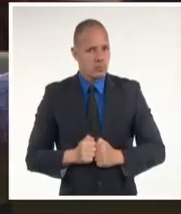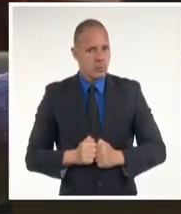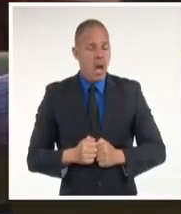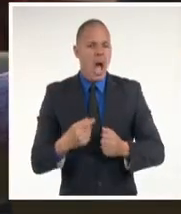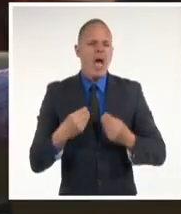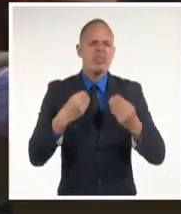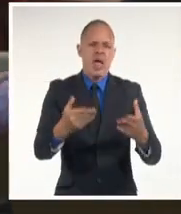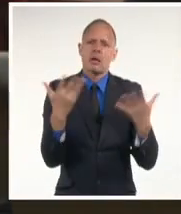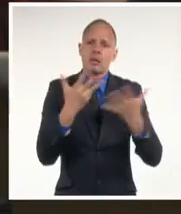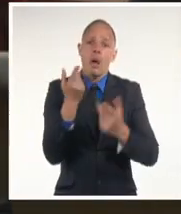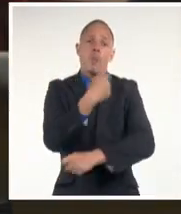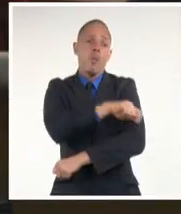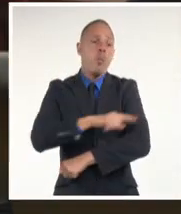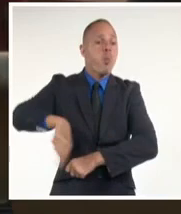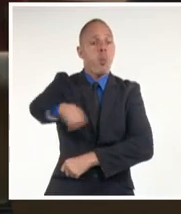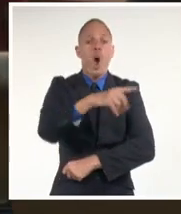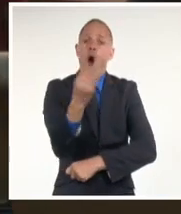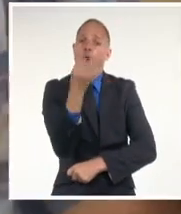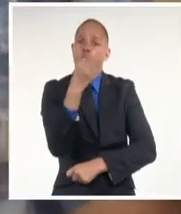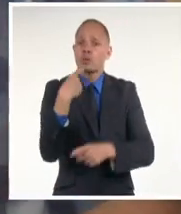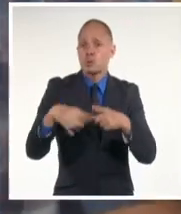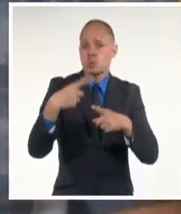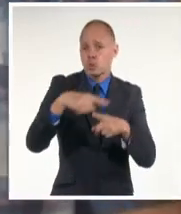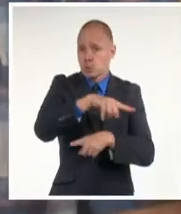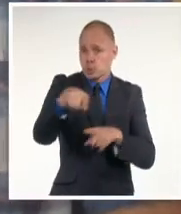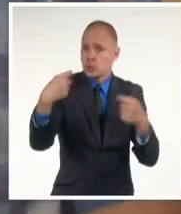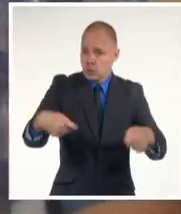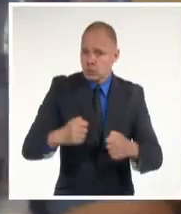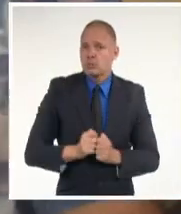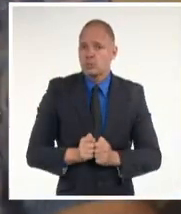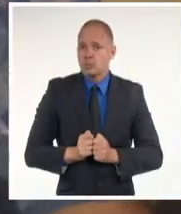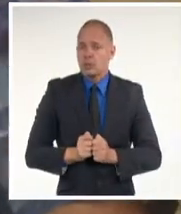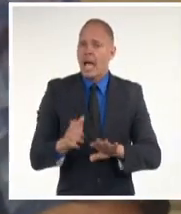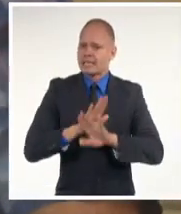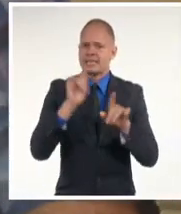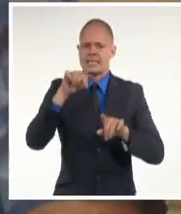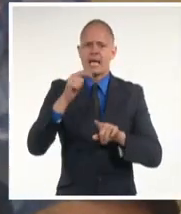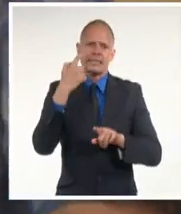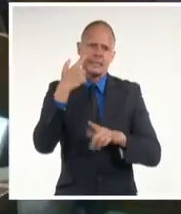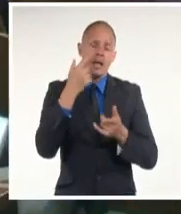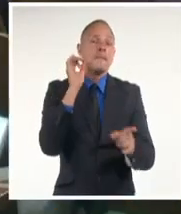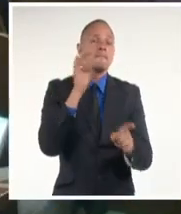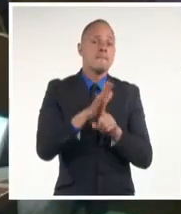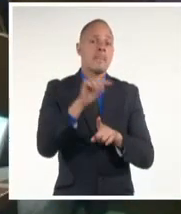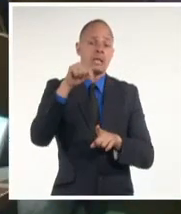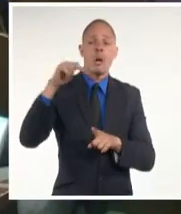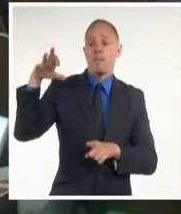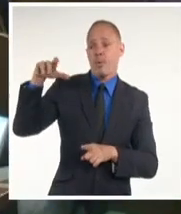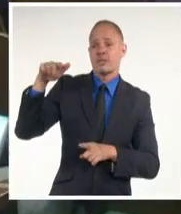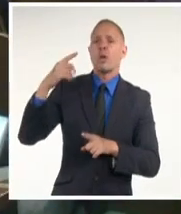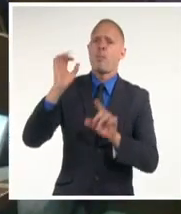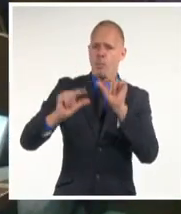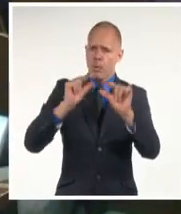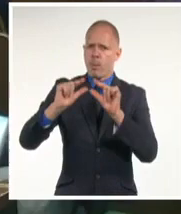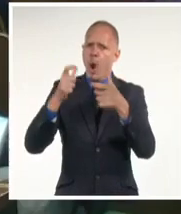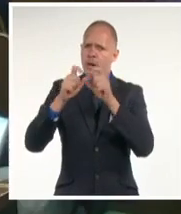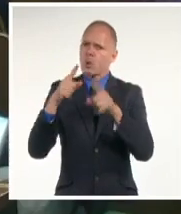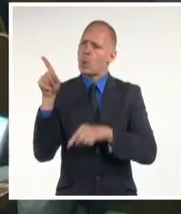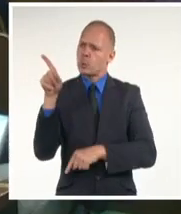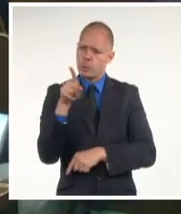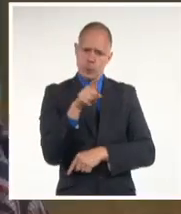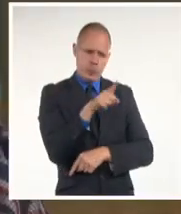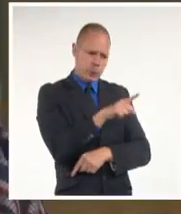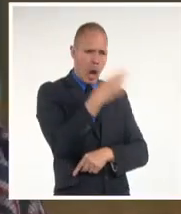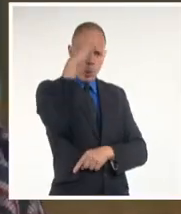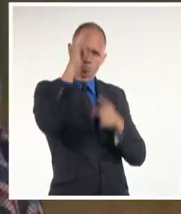Lo anterior trascendió durante la primera de un ciclo de reuniones que tendrá lugar en el país para dar seguimiento a las transformaciones en el sector con